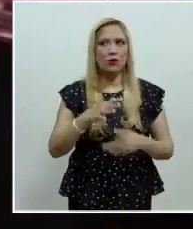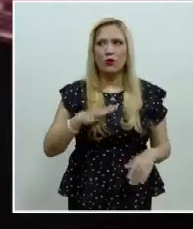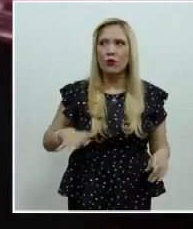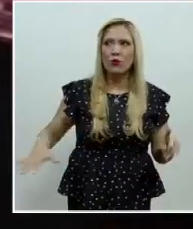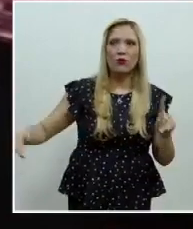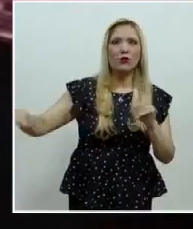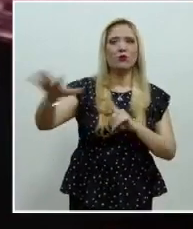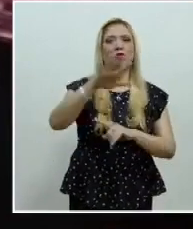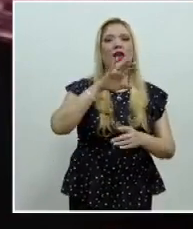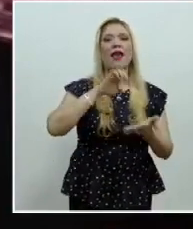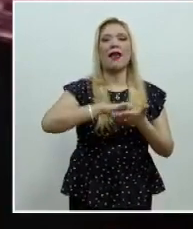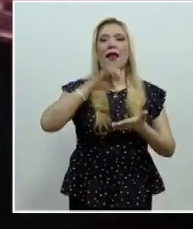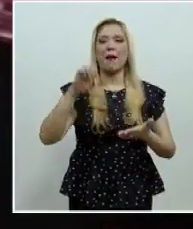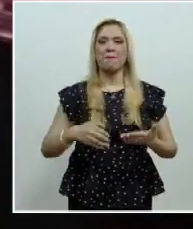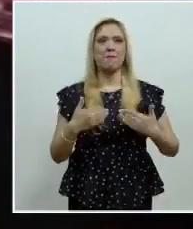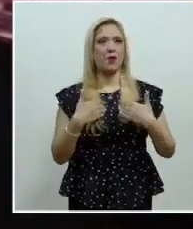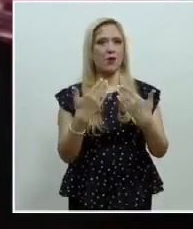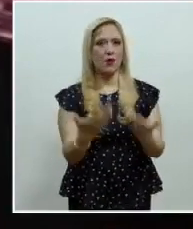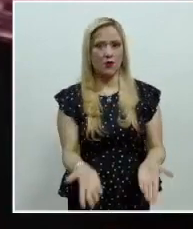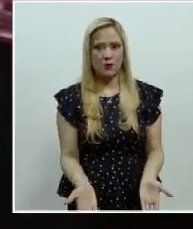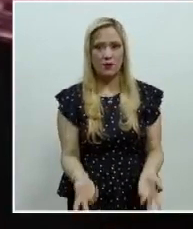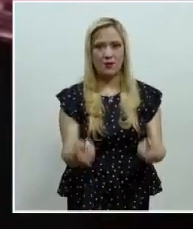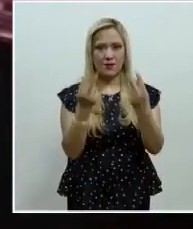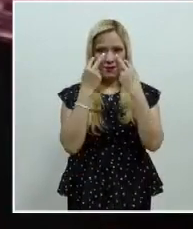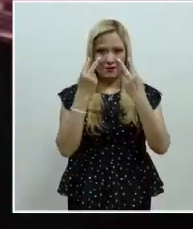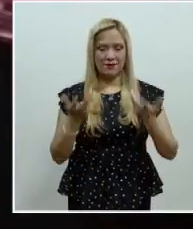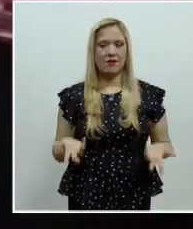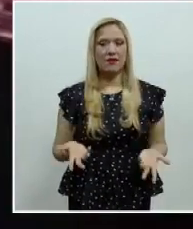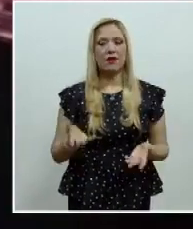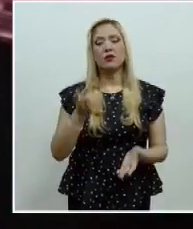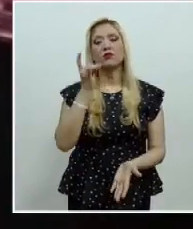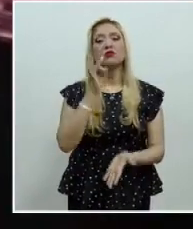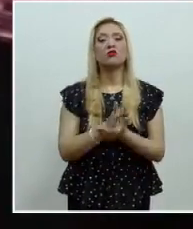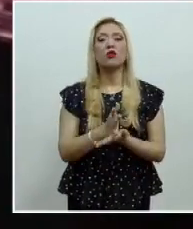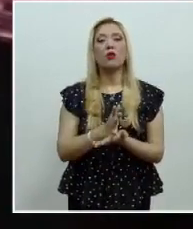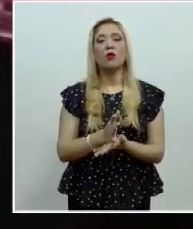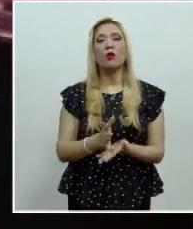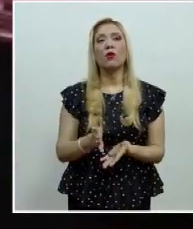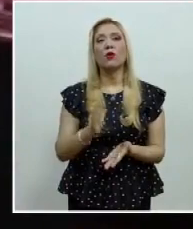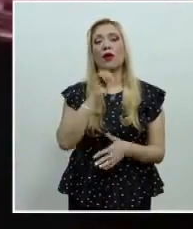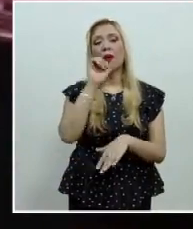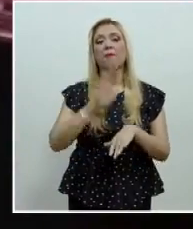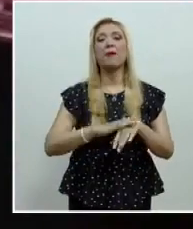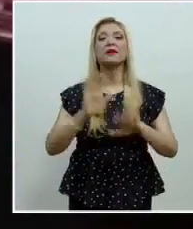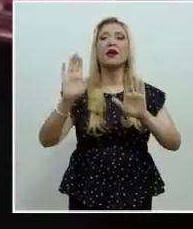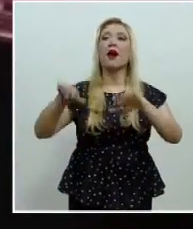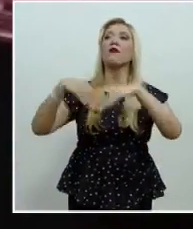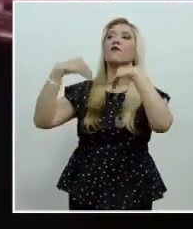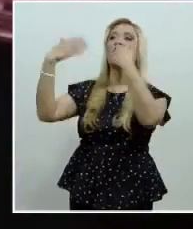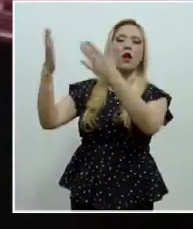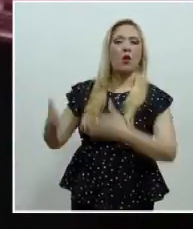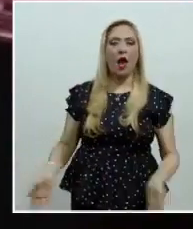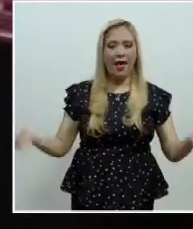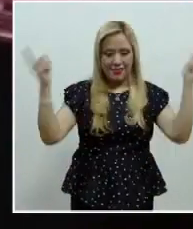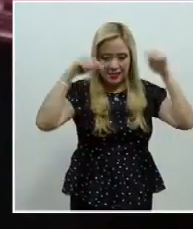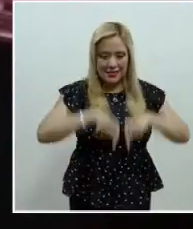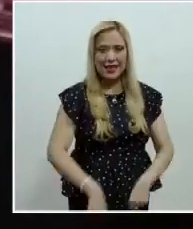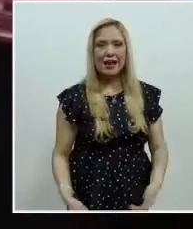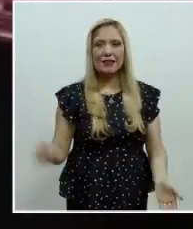institución. No solamente orientar buenas prácticas hacia el exterior, sino al interior de la